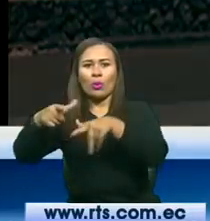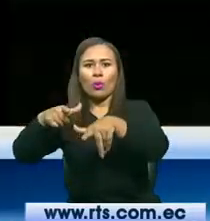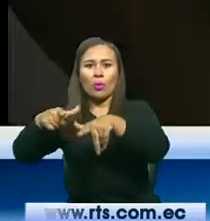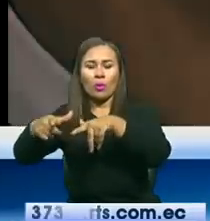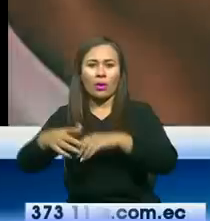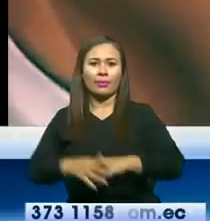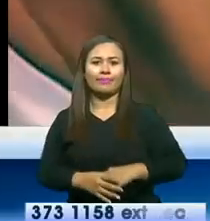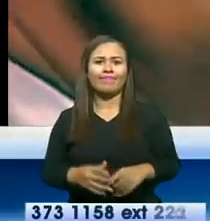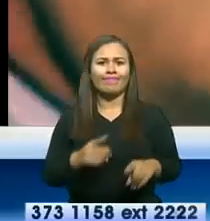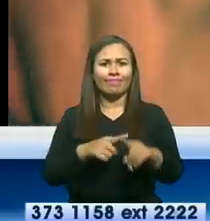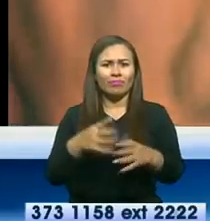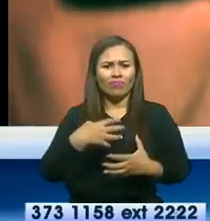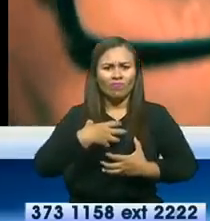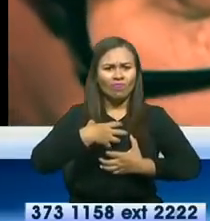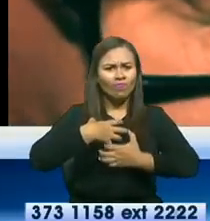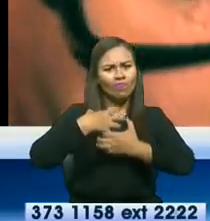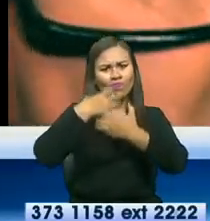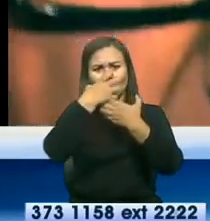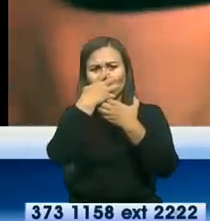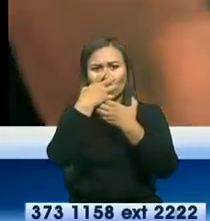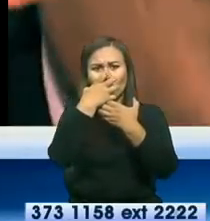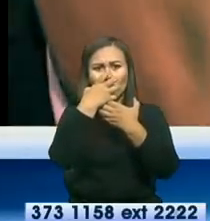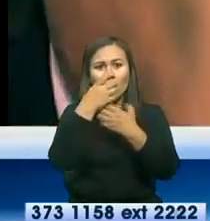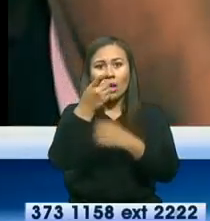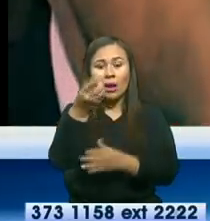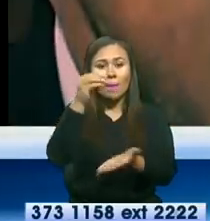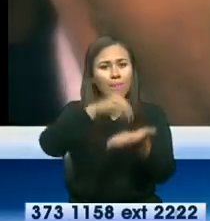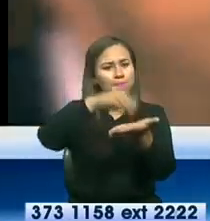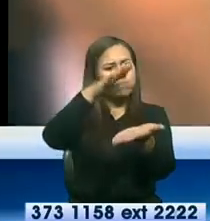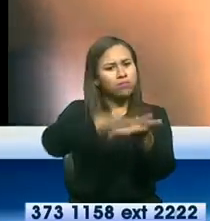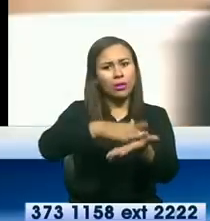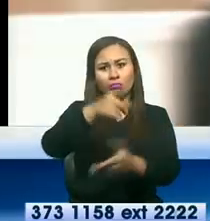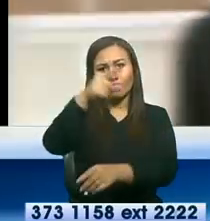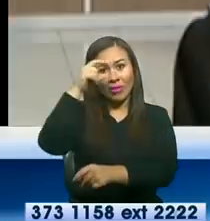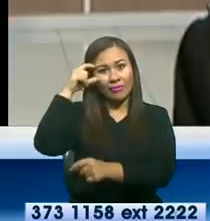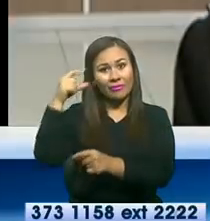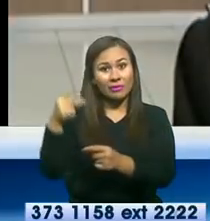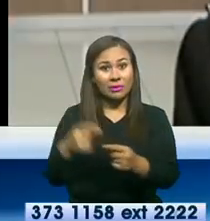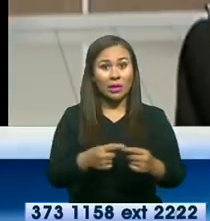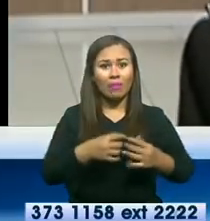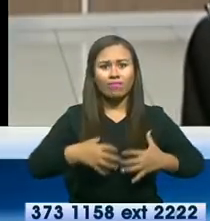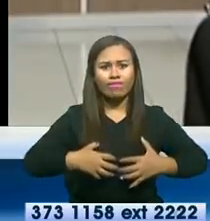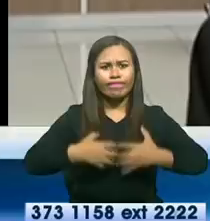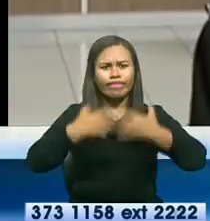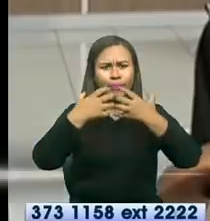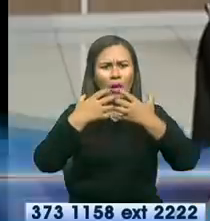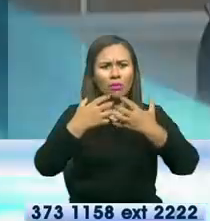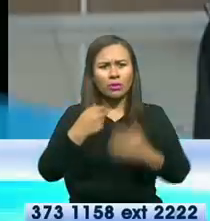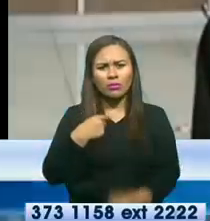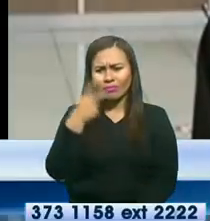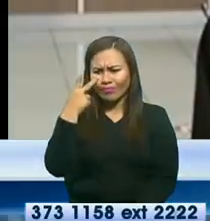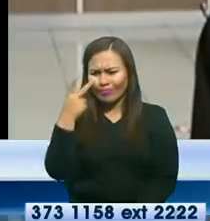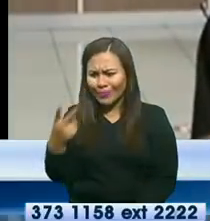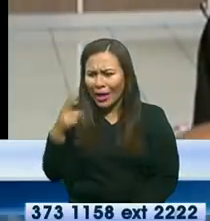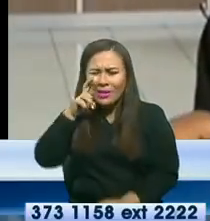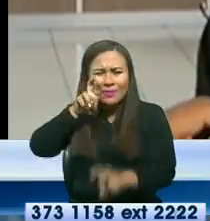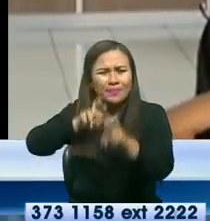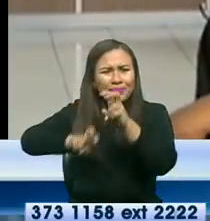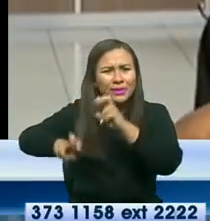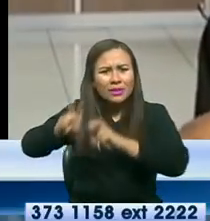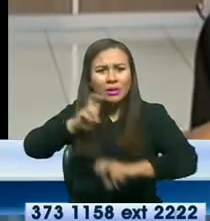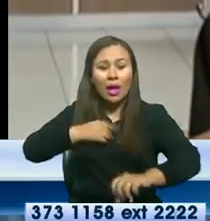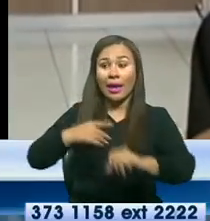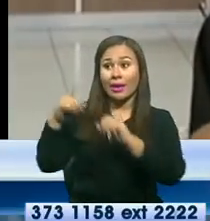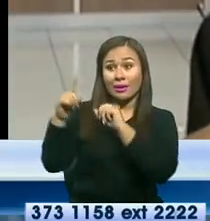la indignación se asentó en la Fiscalía del Guayas. Luego se sustanció la investigación, se formuló cargo,